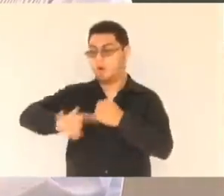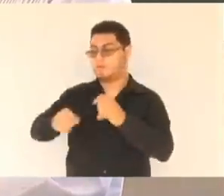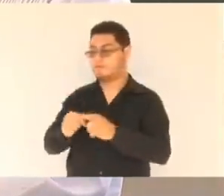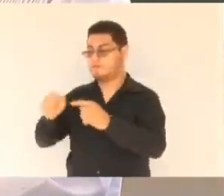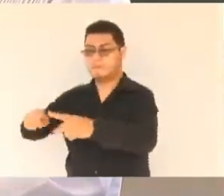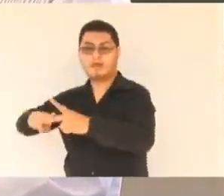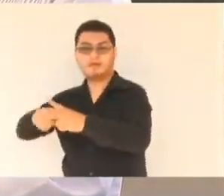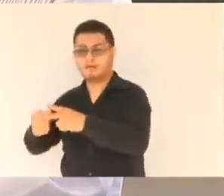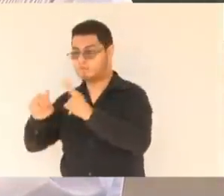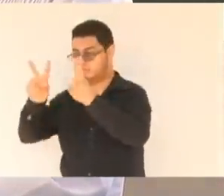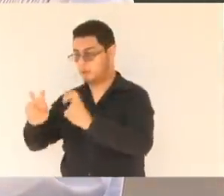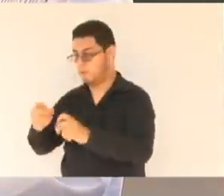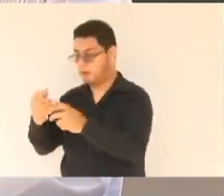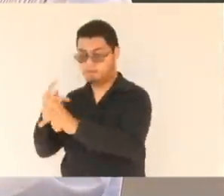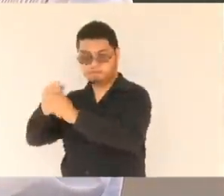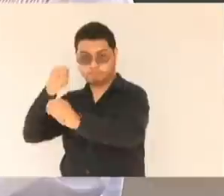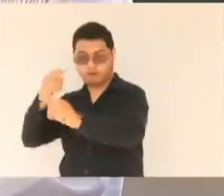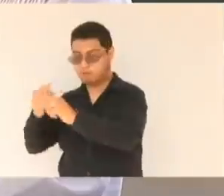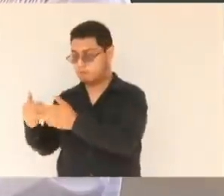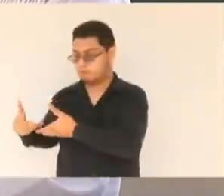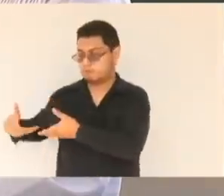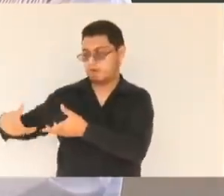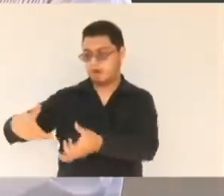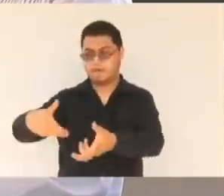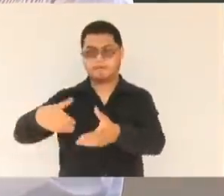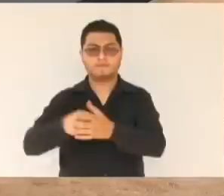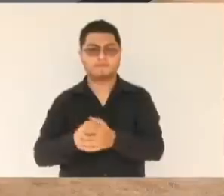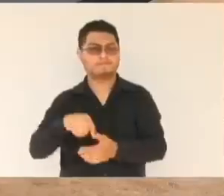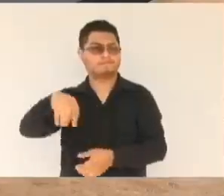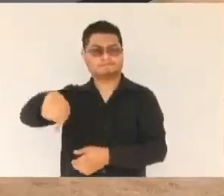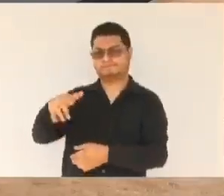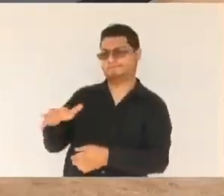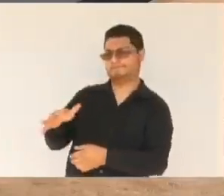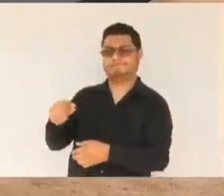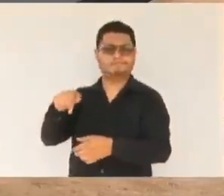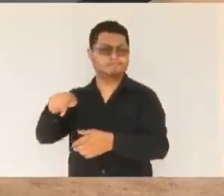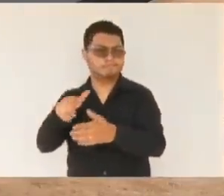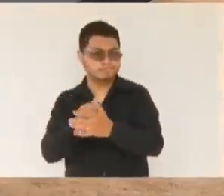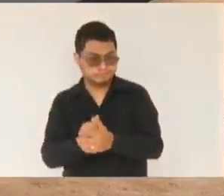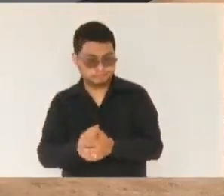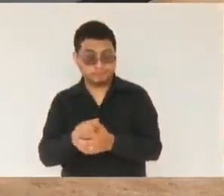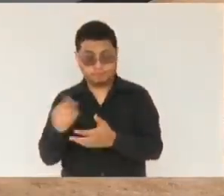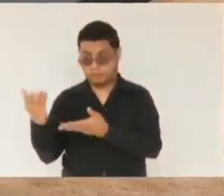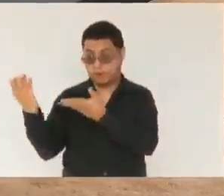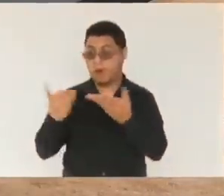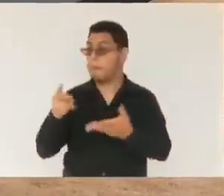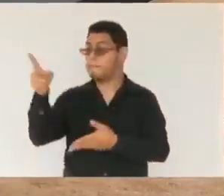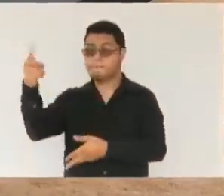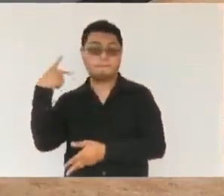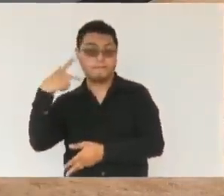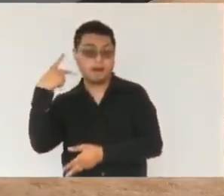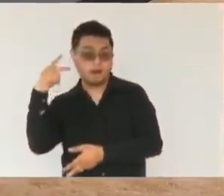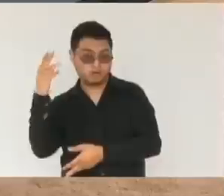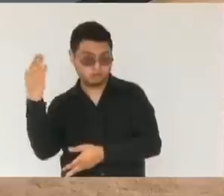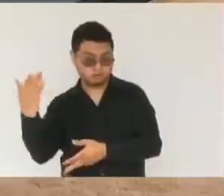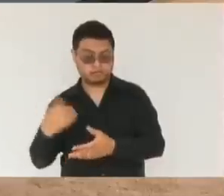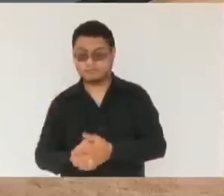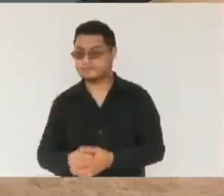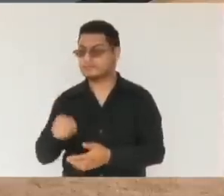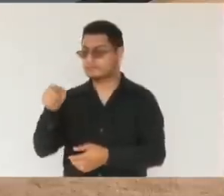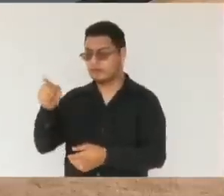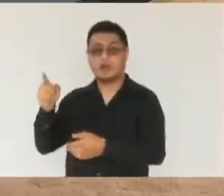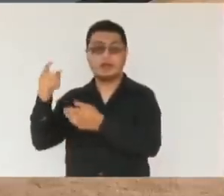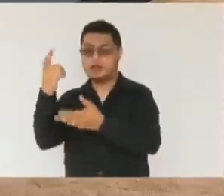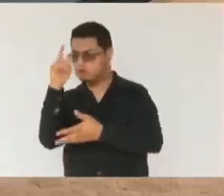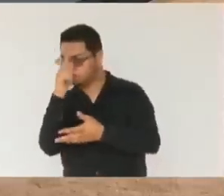el transporte y el suministro a obra del balasto. Este balasto de naturaleza basáltica procederá de Veracruz y la logística, que alternará